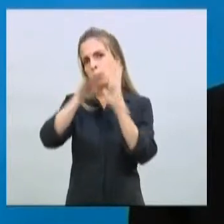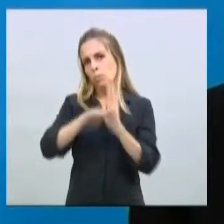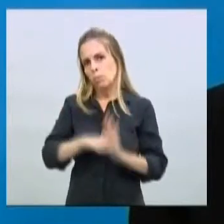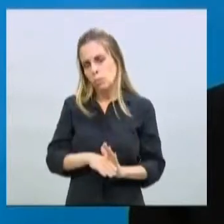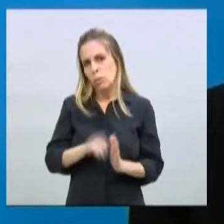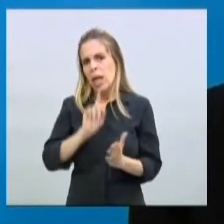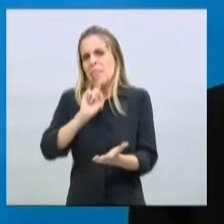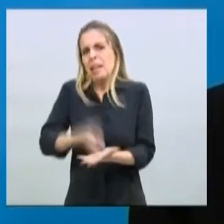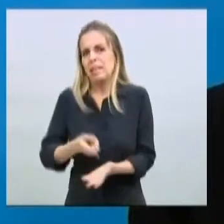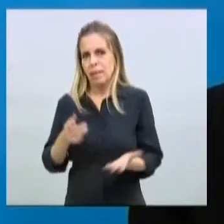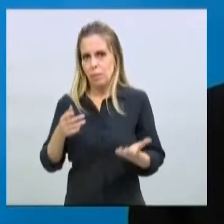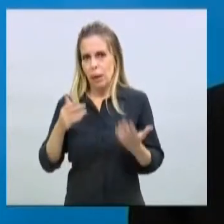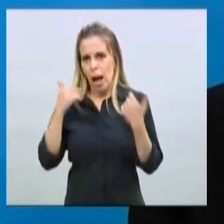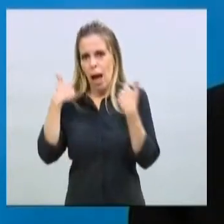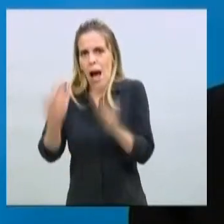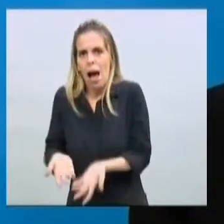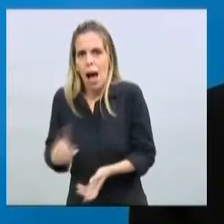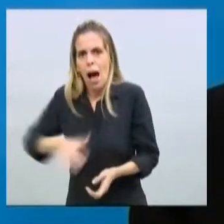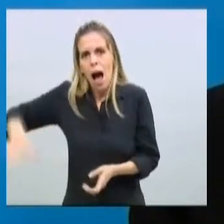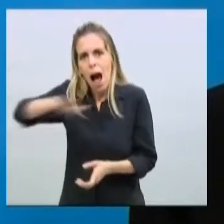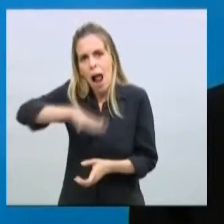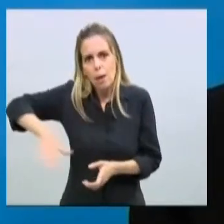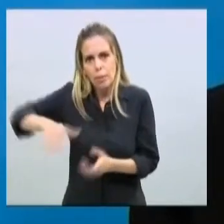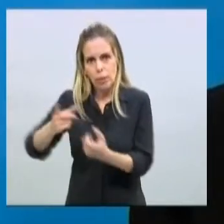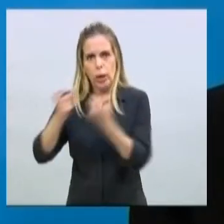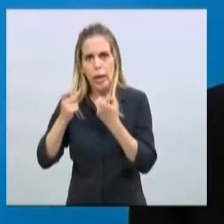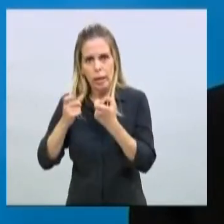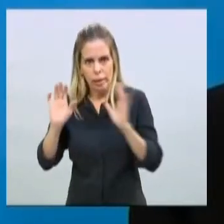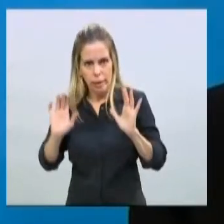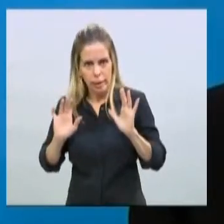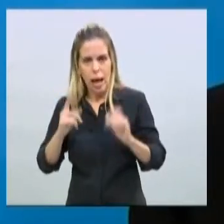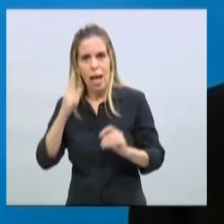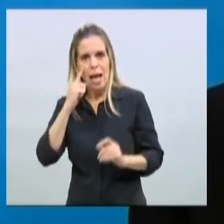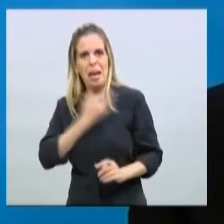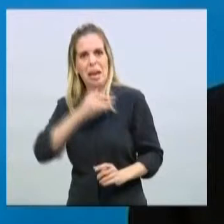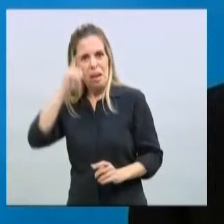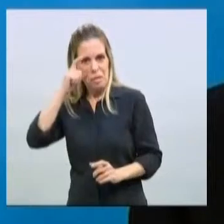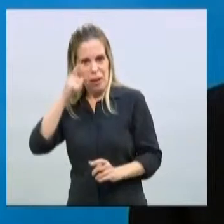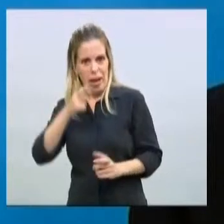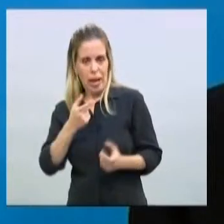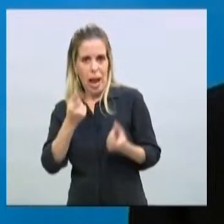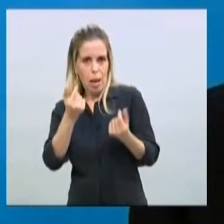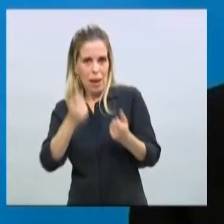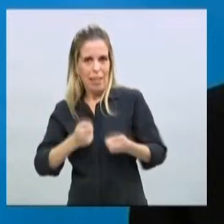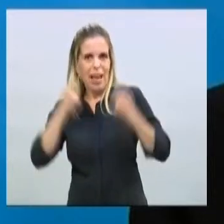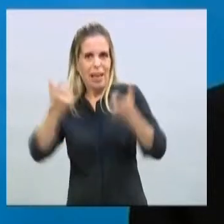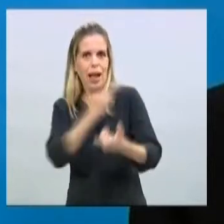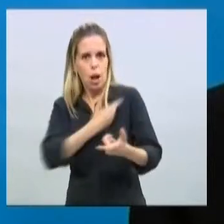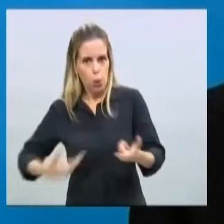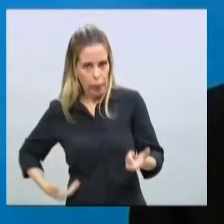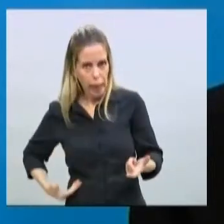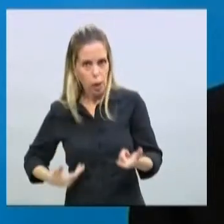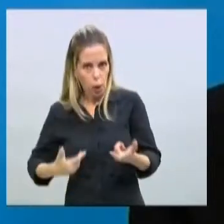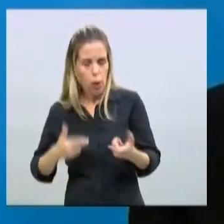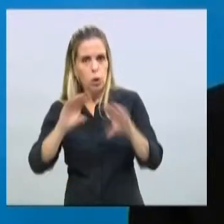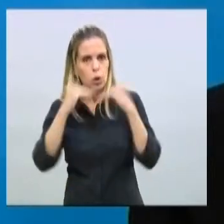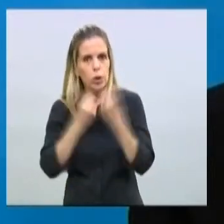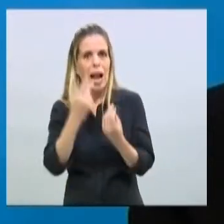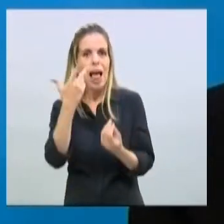necesitan. El ingreso familiar de emergencia, que llega a 8 millones de personas, ya hay 3,5 millones de personas que lo han